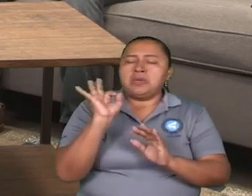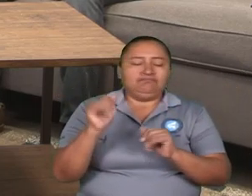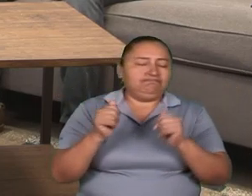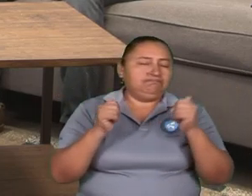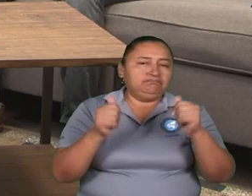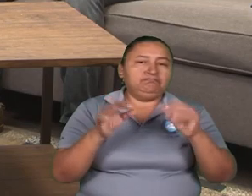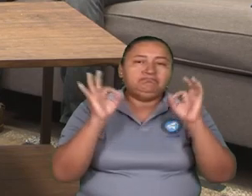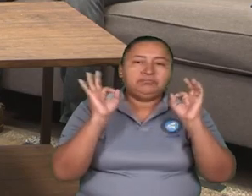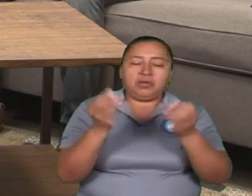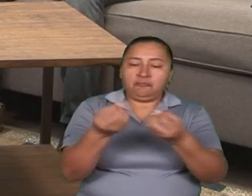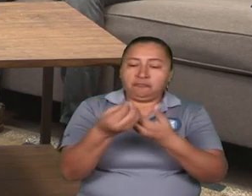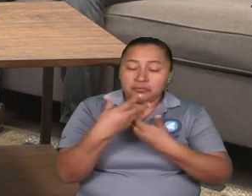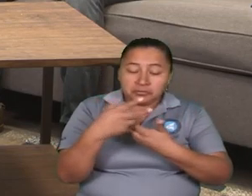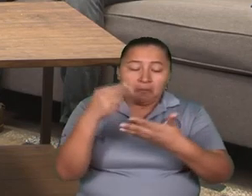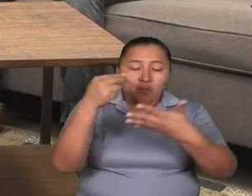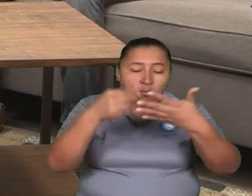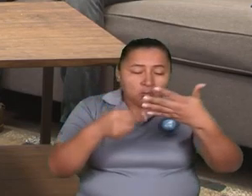excelentes datos.